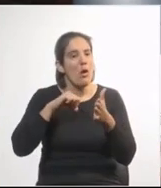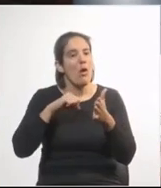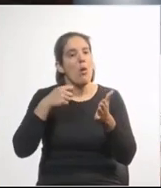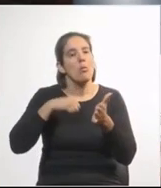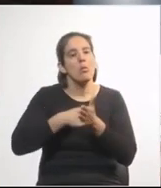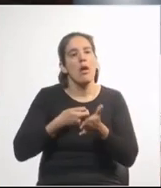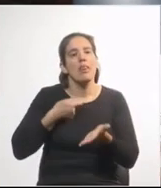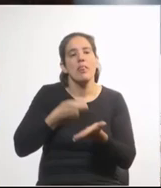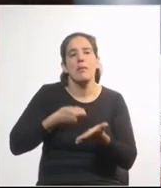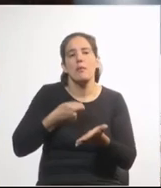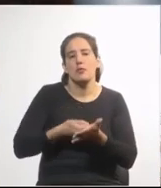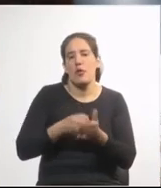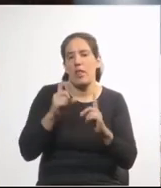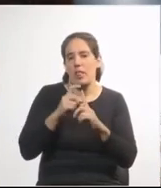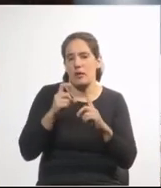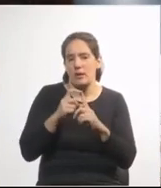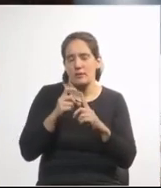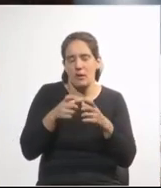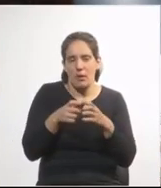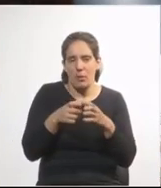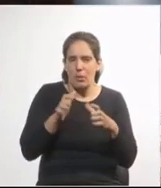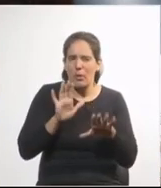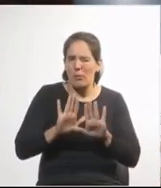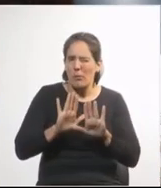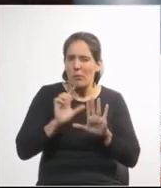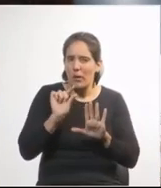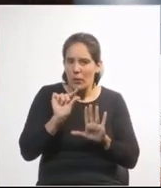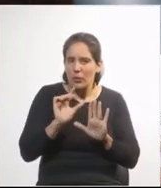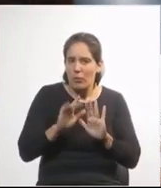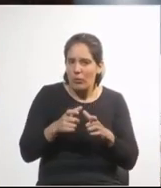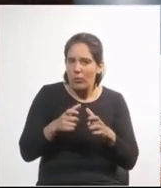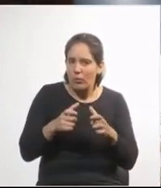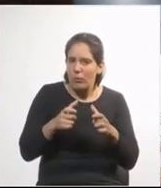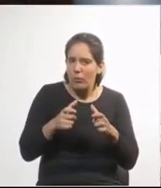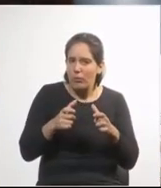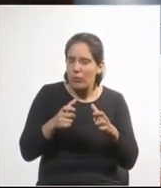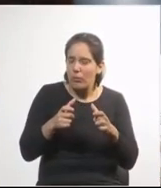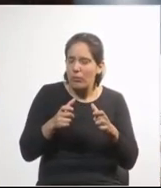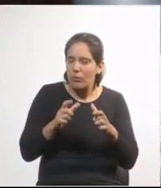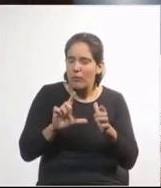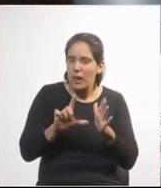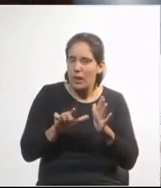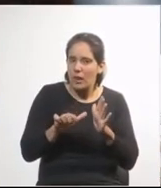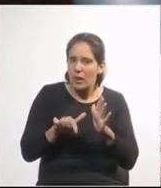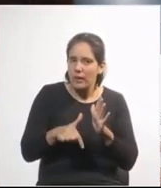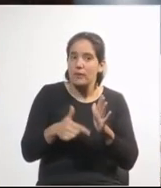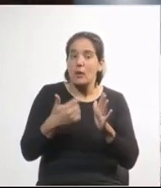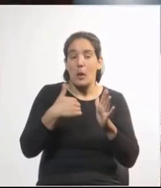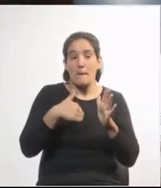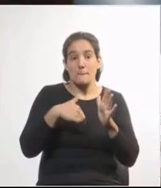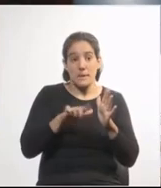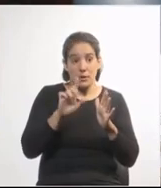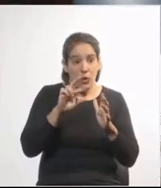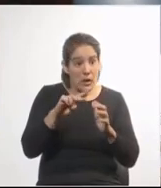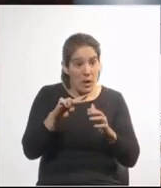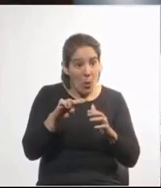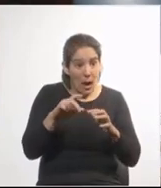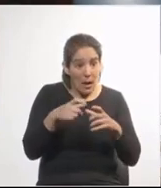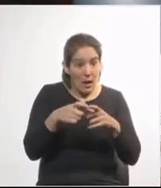extranjera. Con ese desempeño, el volumen de negocios del sistema bancario creció